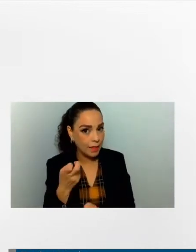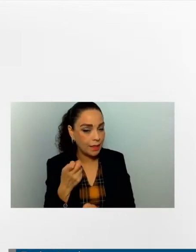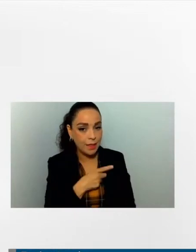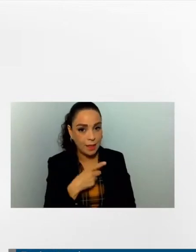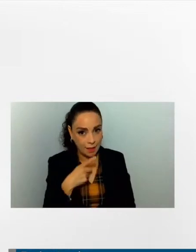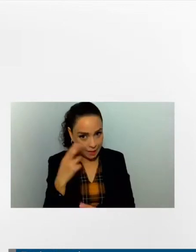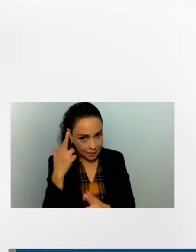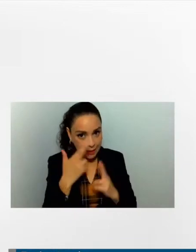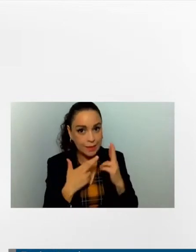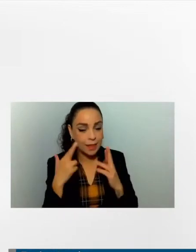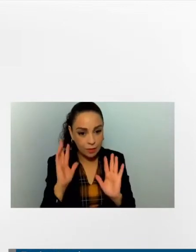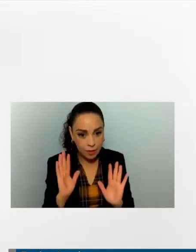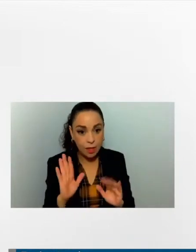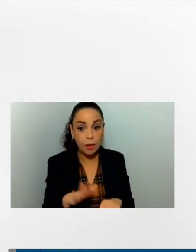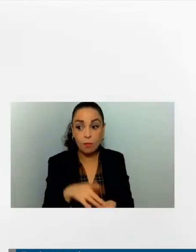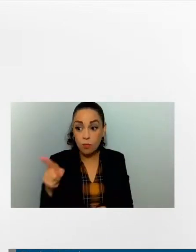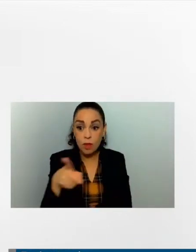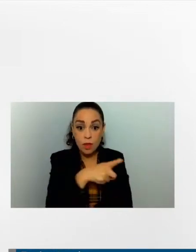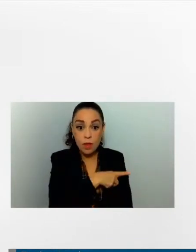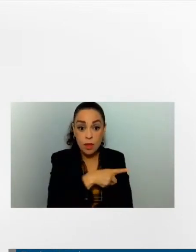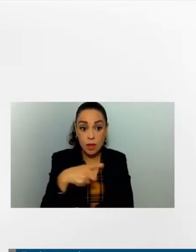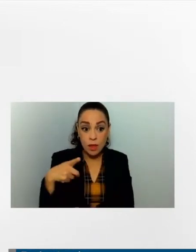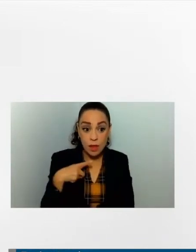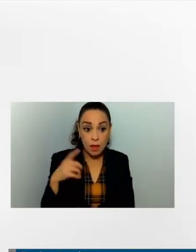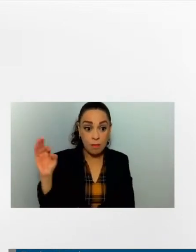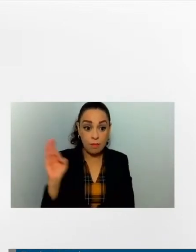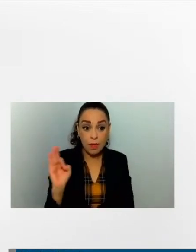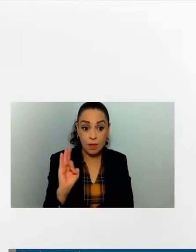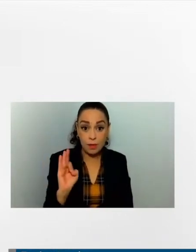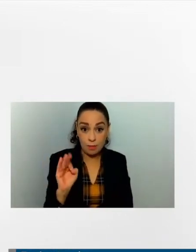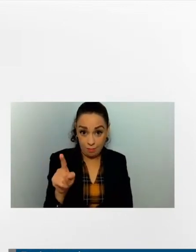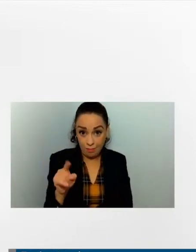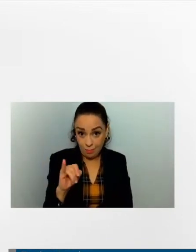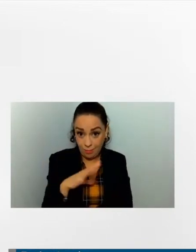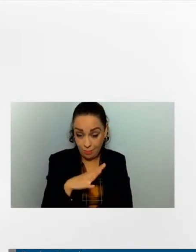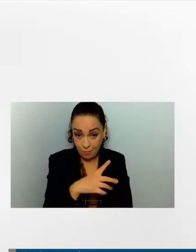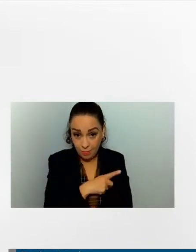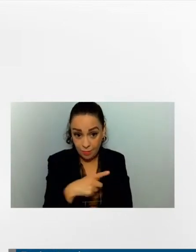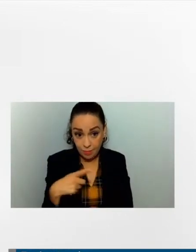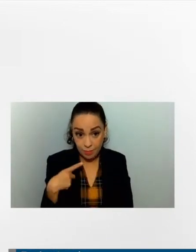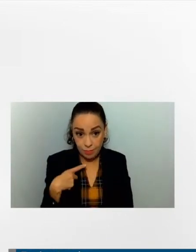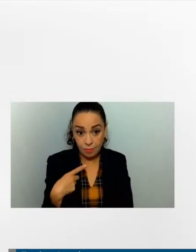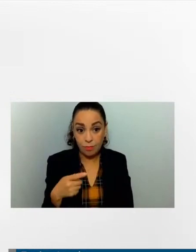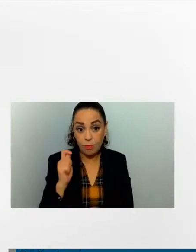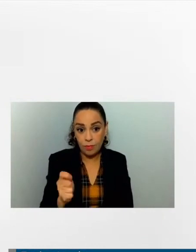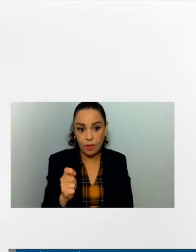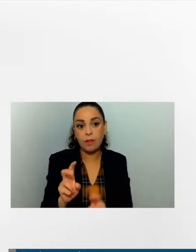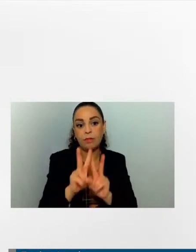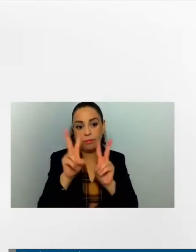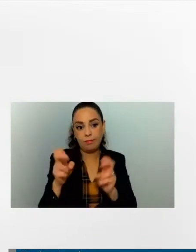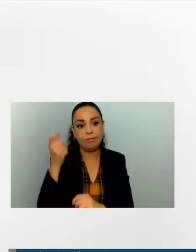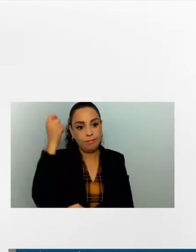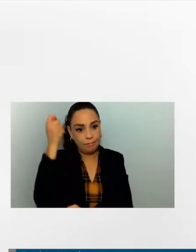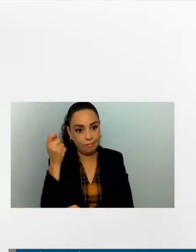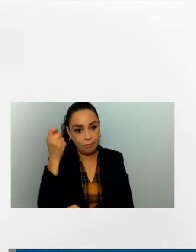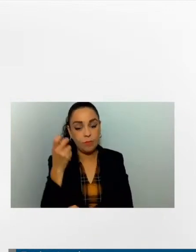que pudiera existir tiene como raíz o anclaje los alimentos, ¿no? Entonces la Corte no